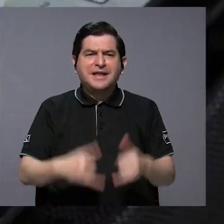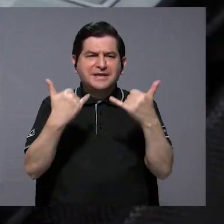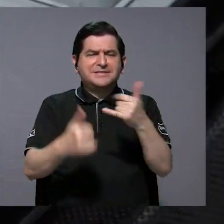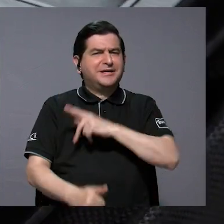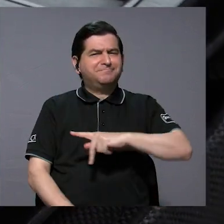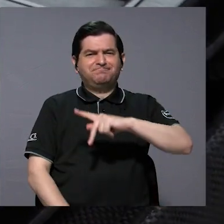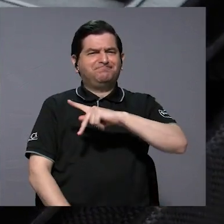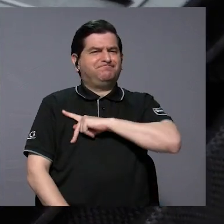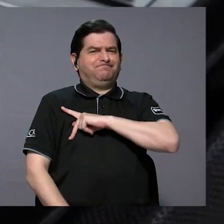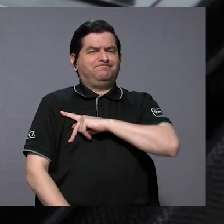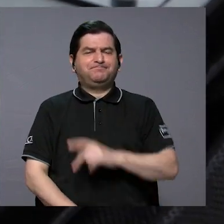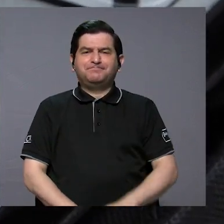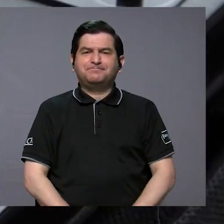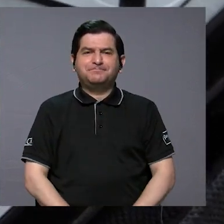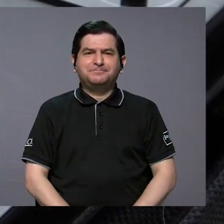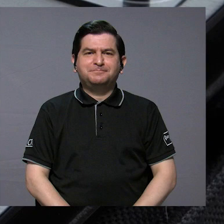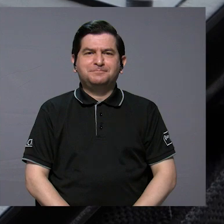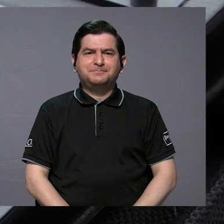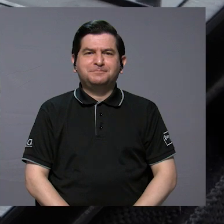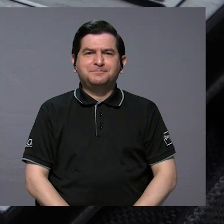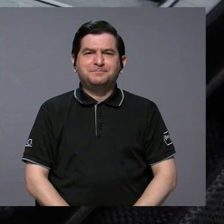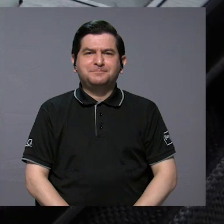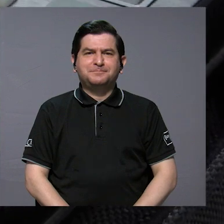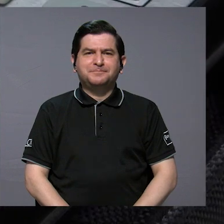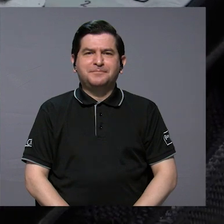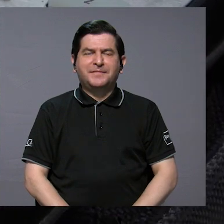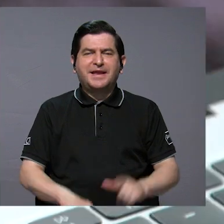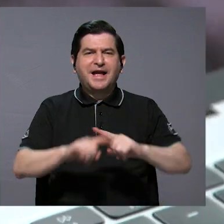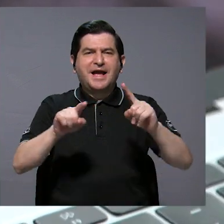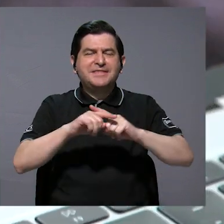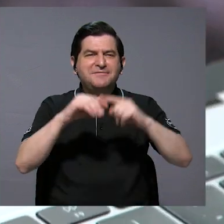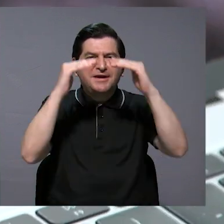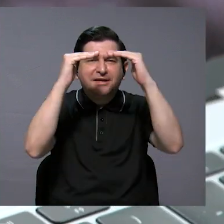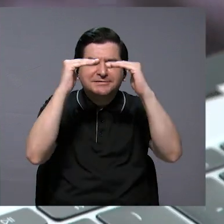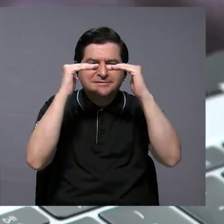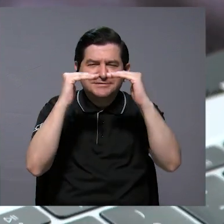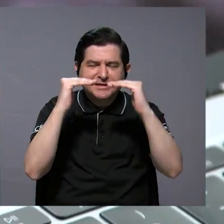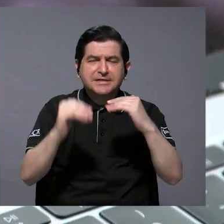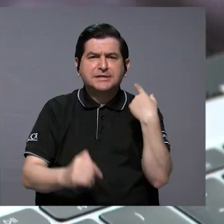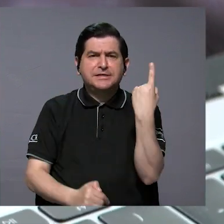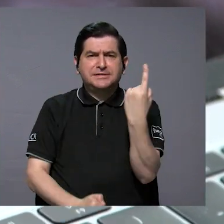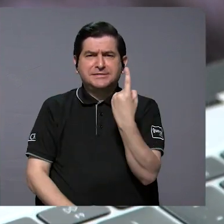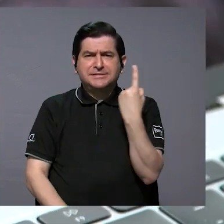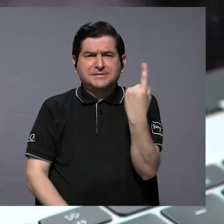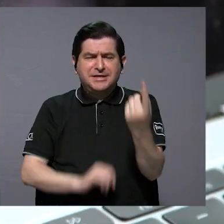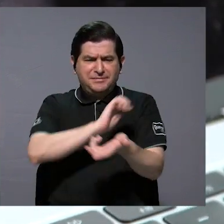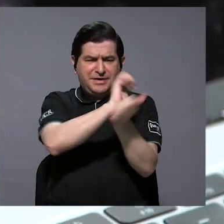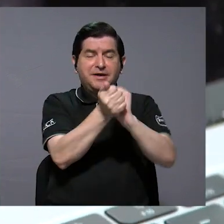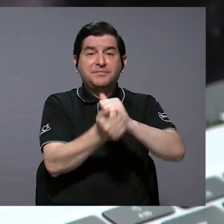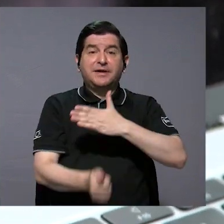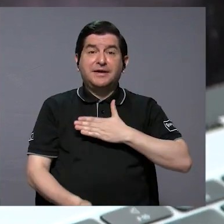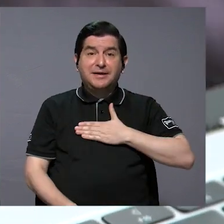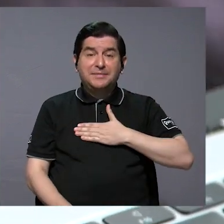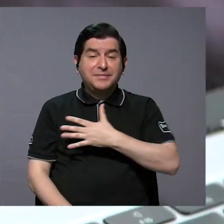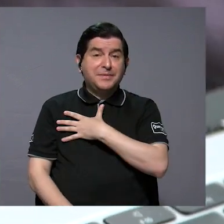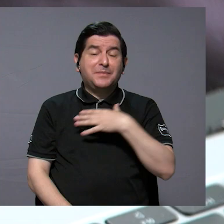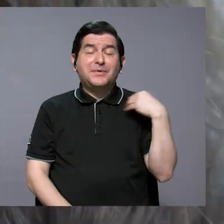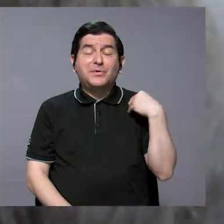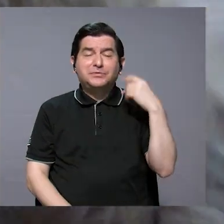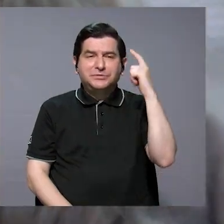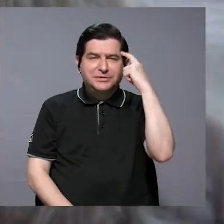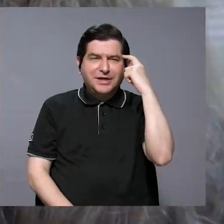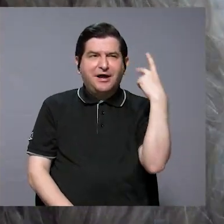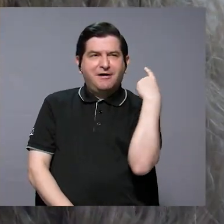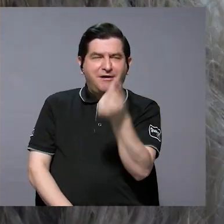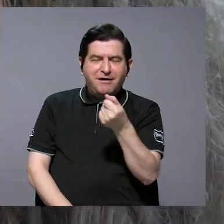es ya algo muy personal. Como hay muchas capas y siempre cambia, y me gusta estar improvisando todo